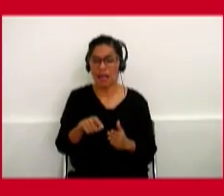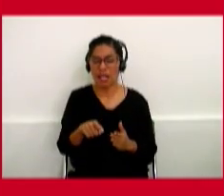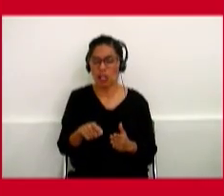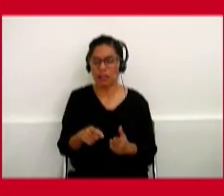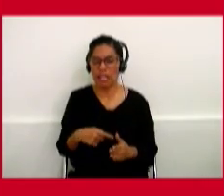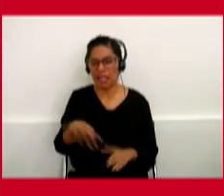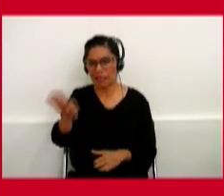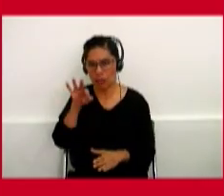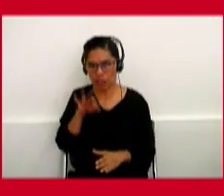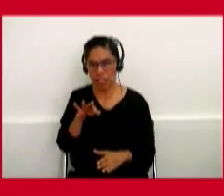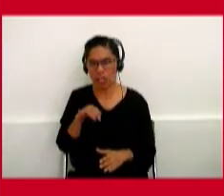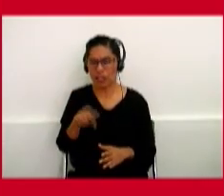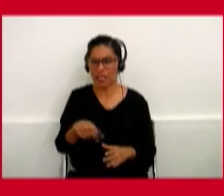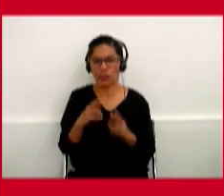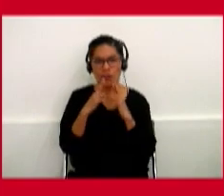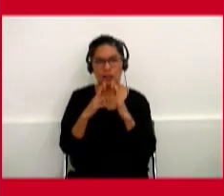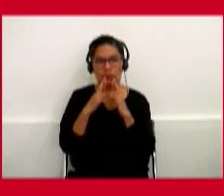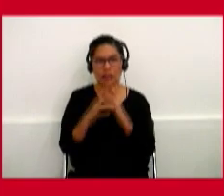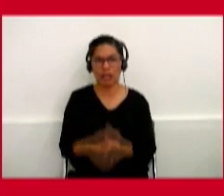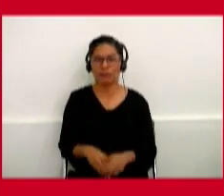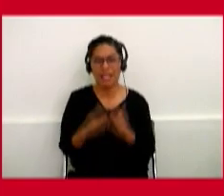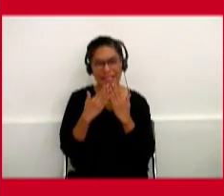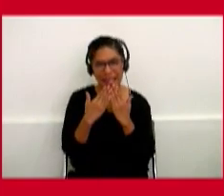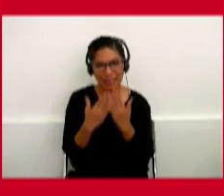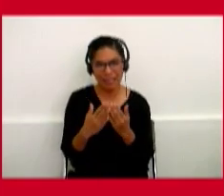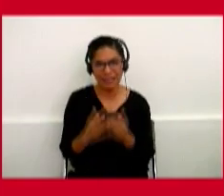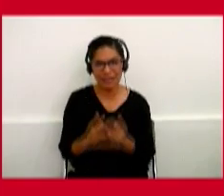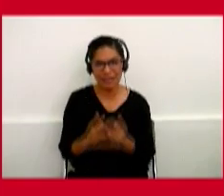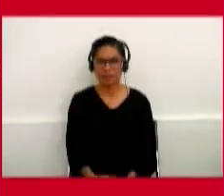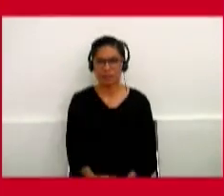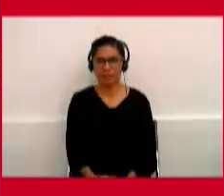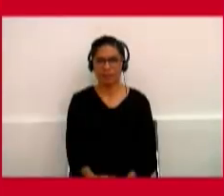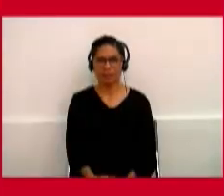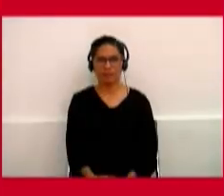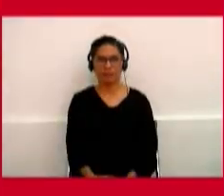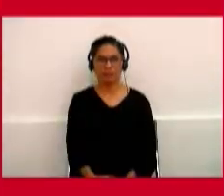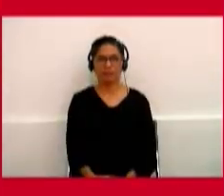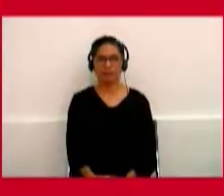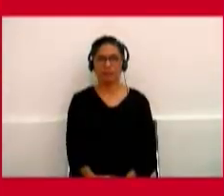estos son los resultados, ¿no? Muchas gracias.